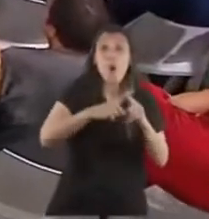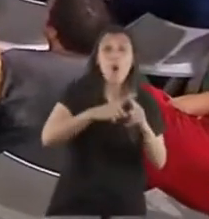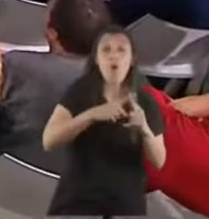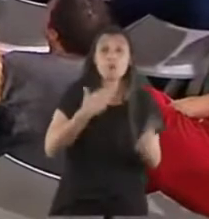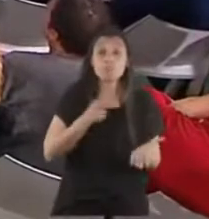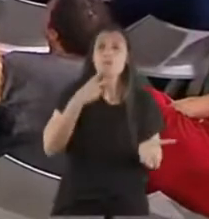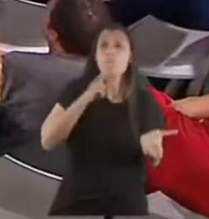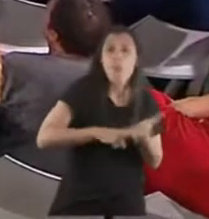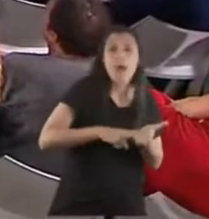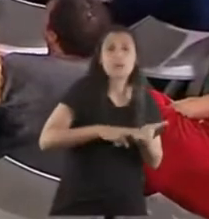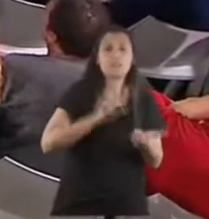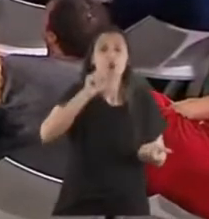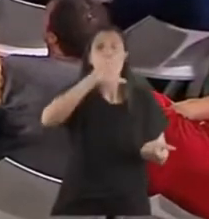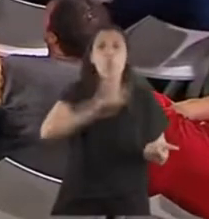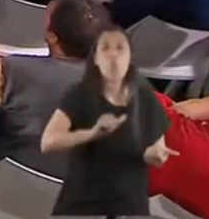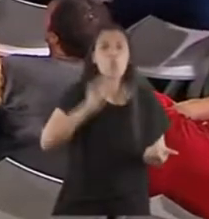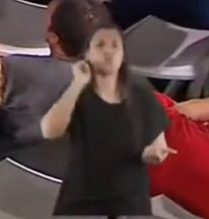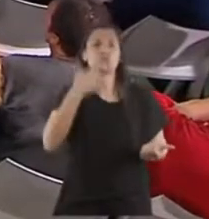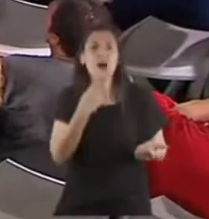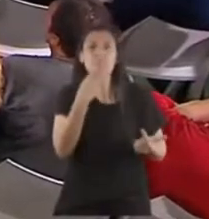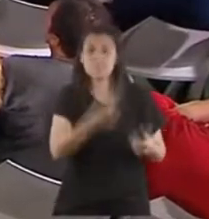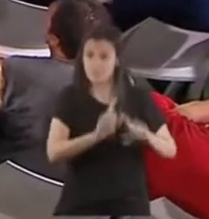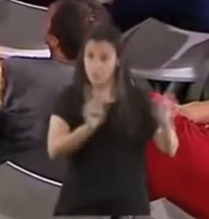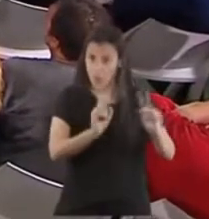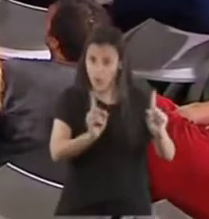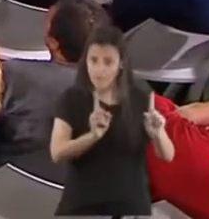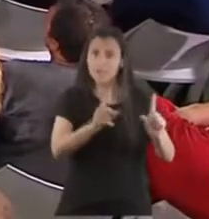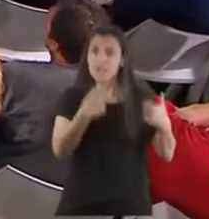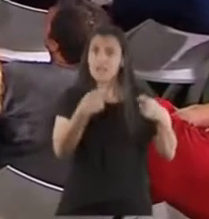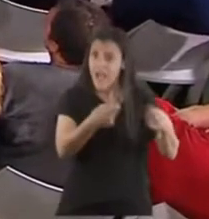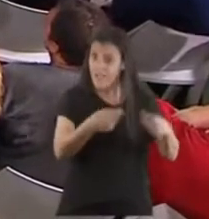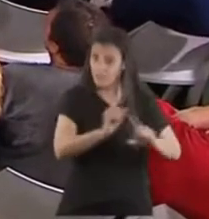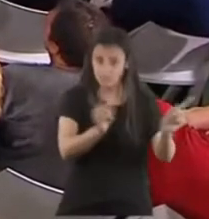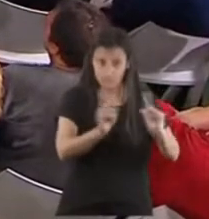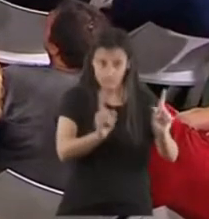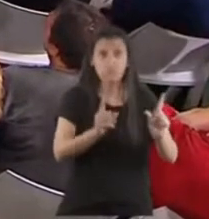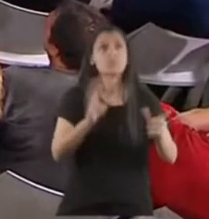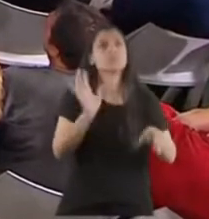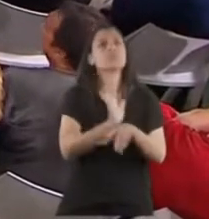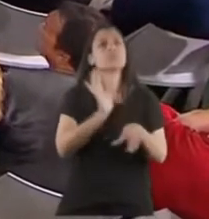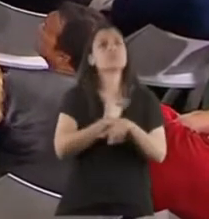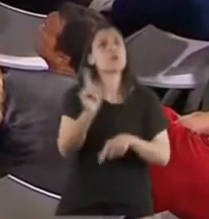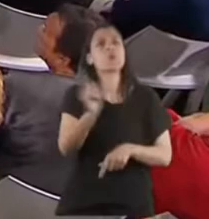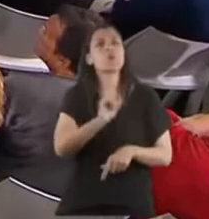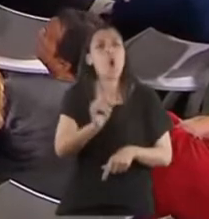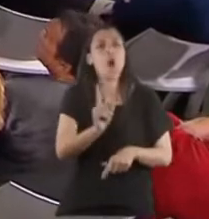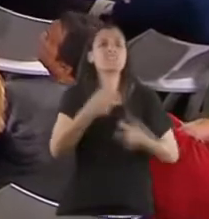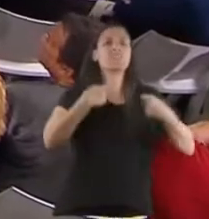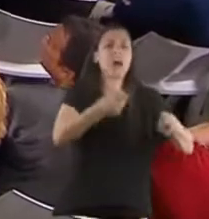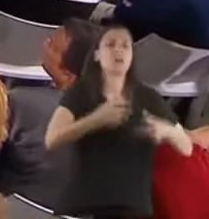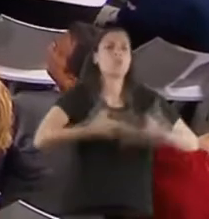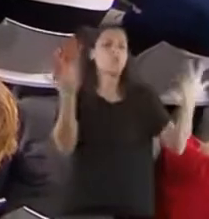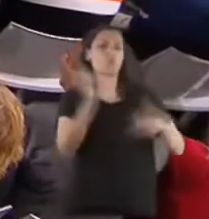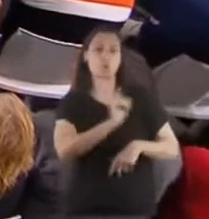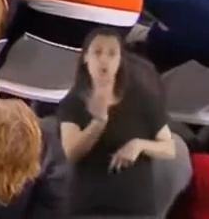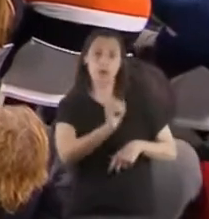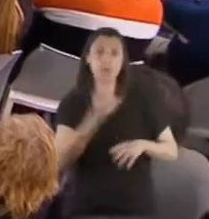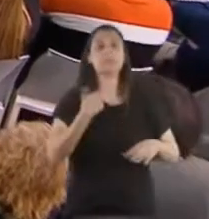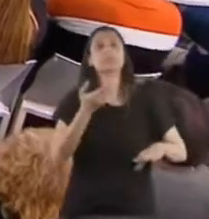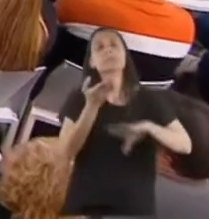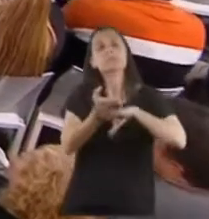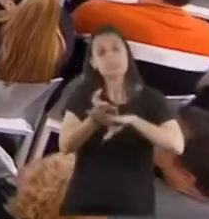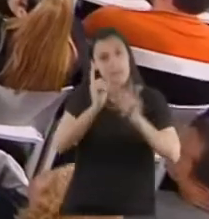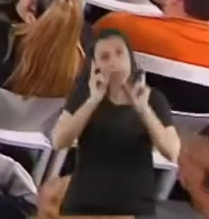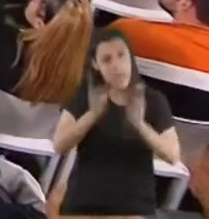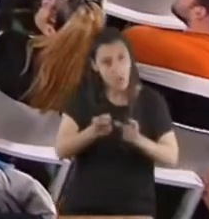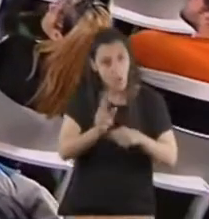y que de alguna manera no van a tener tope en el gasto. No significa que tengan que malgastar. Les pedimos que